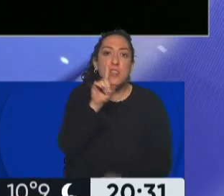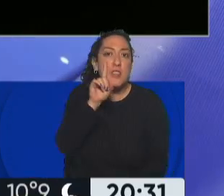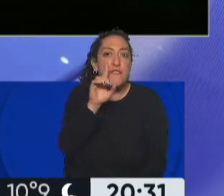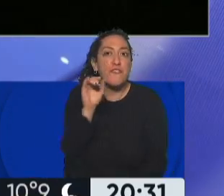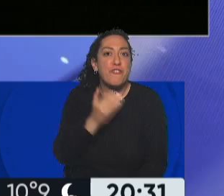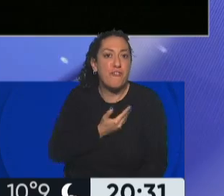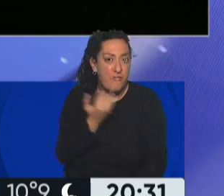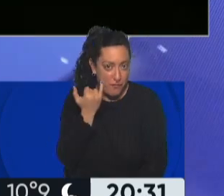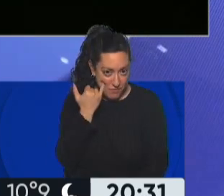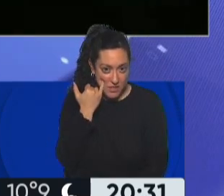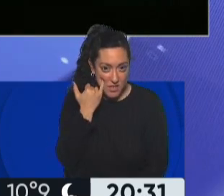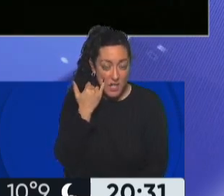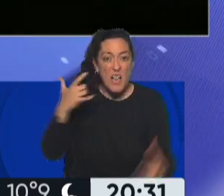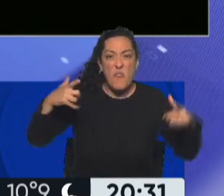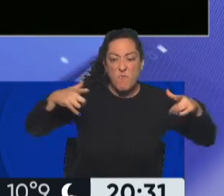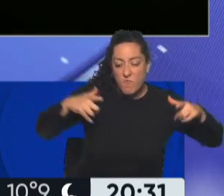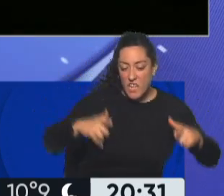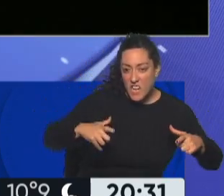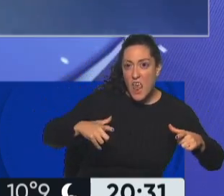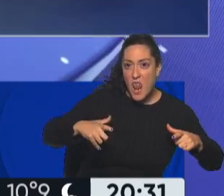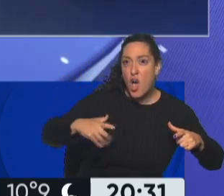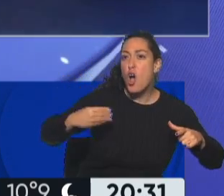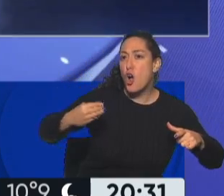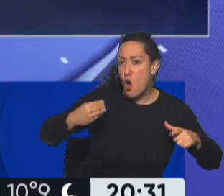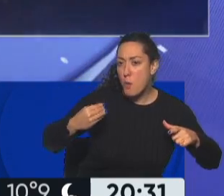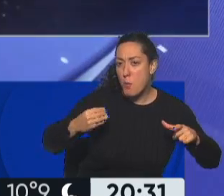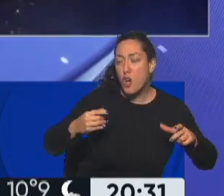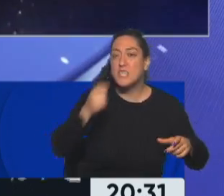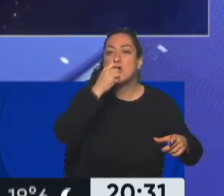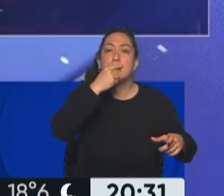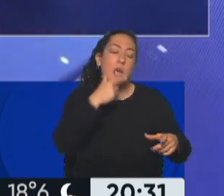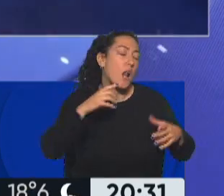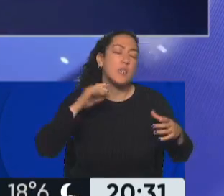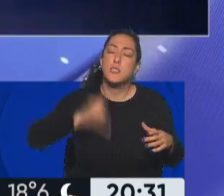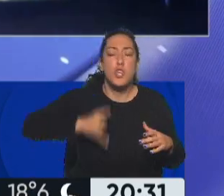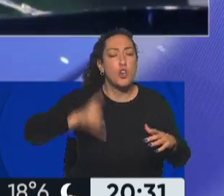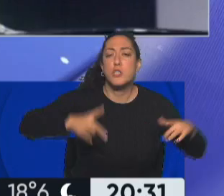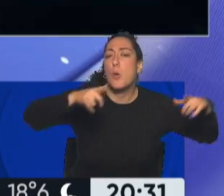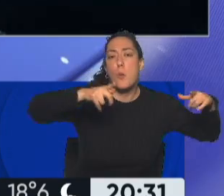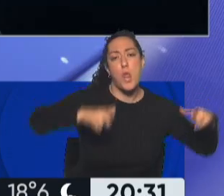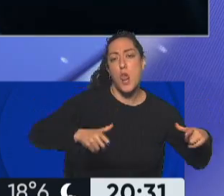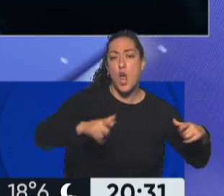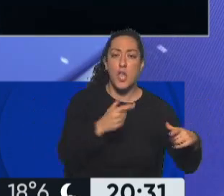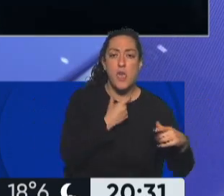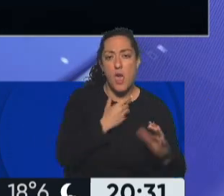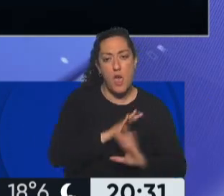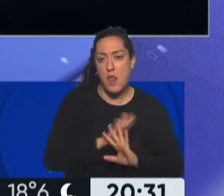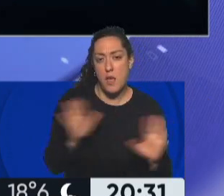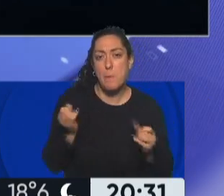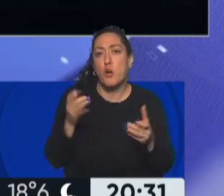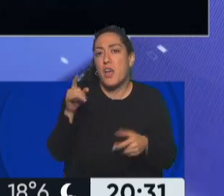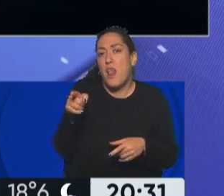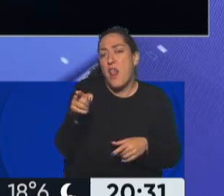cómo viene la versión vinilo, porque recordemos que Charly García quería tener su versión vinilo y la tiene, pues así es, porque es el rey del